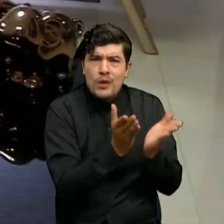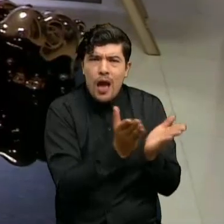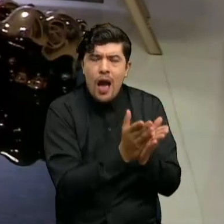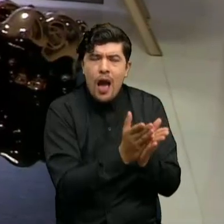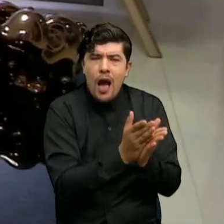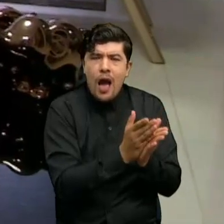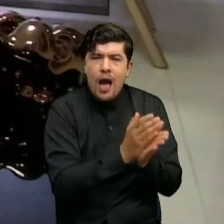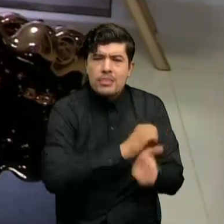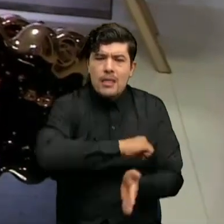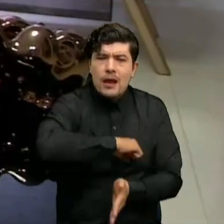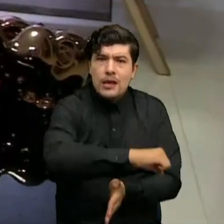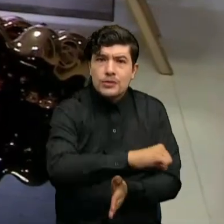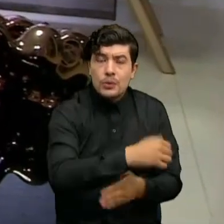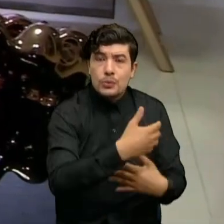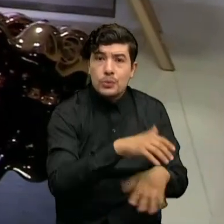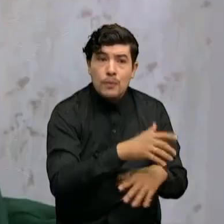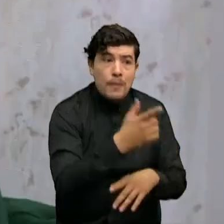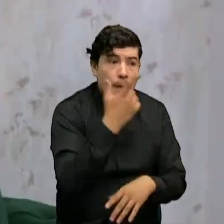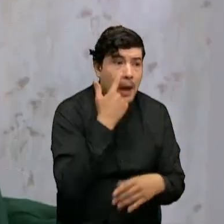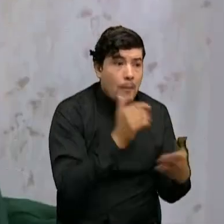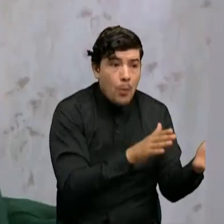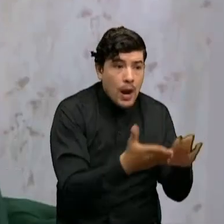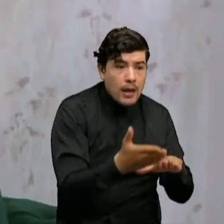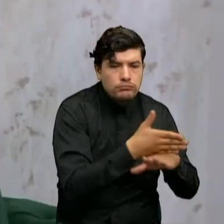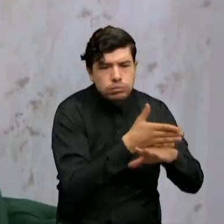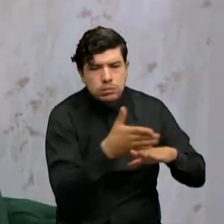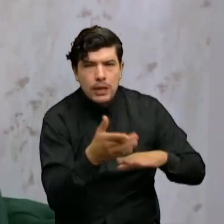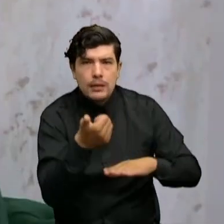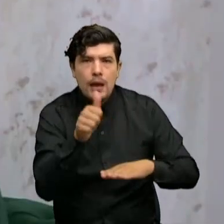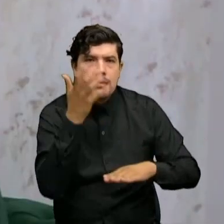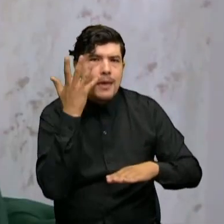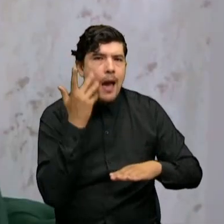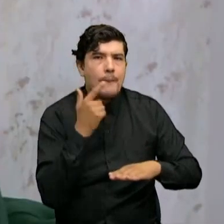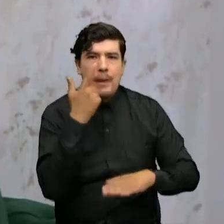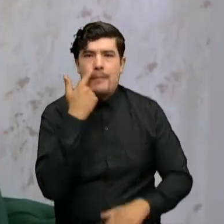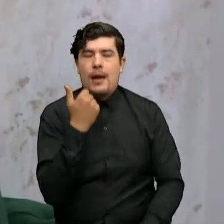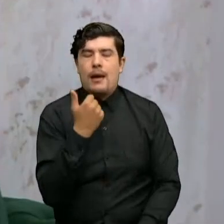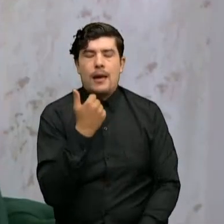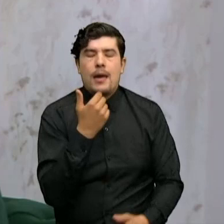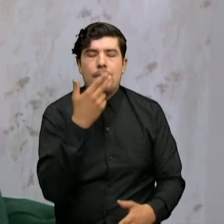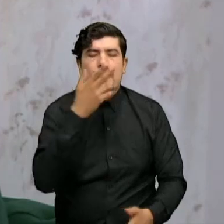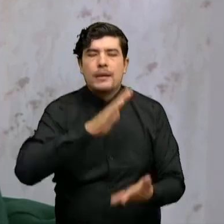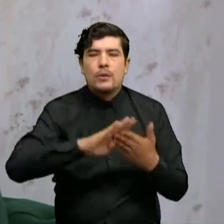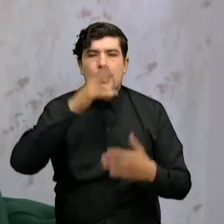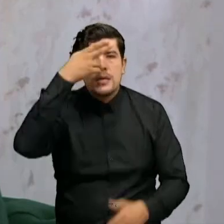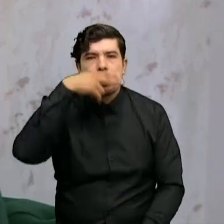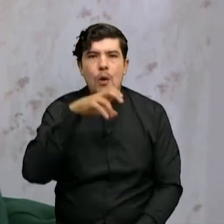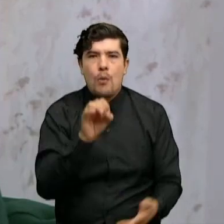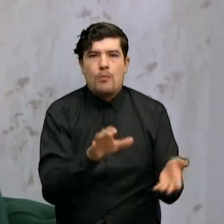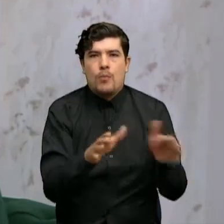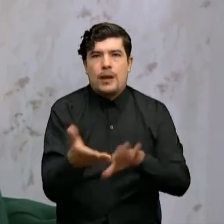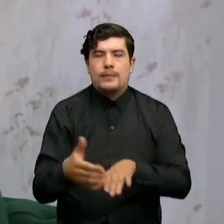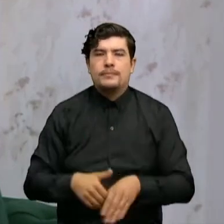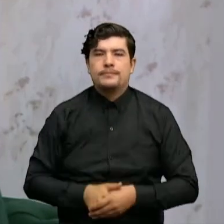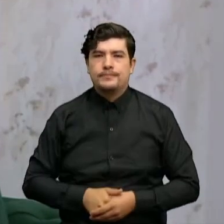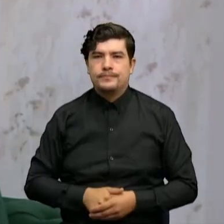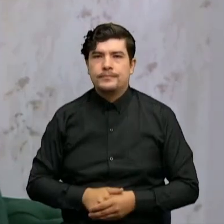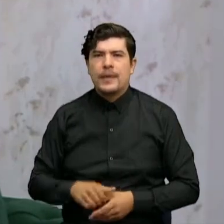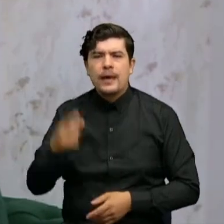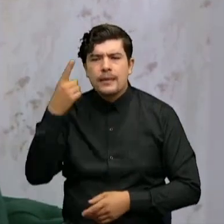falleció diez días después el día 5 de diciembre